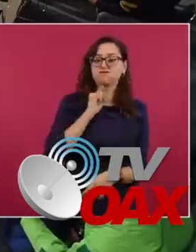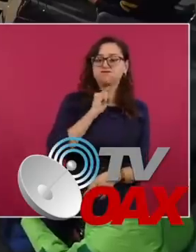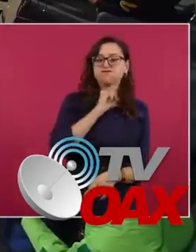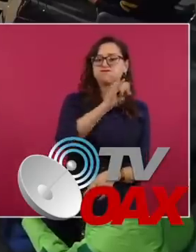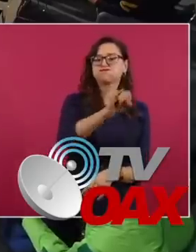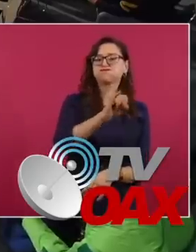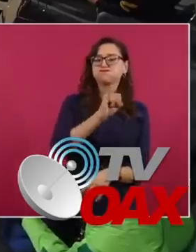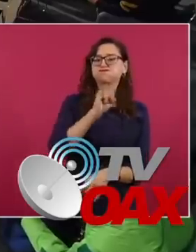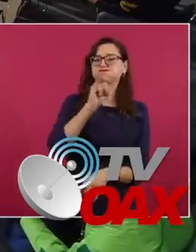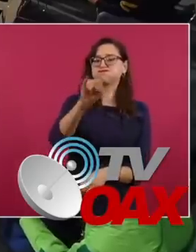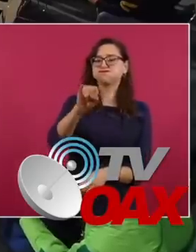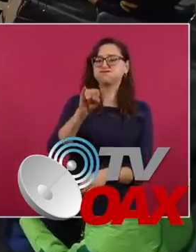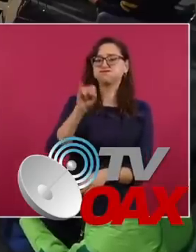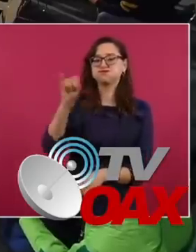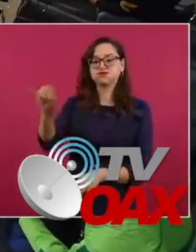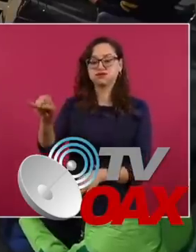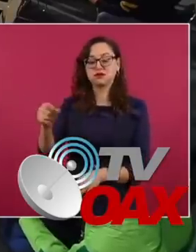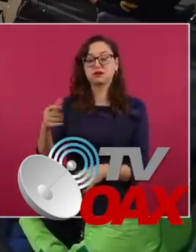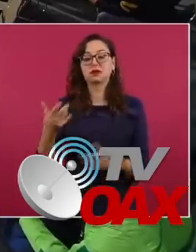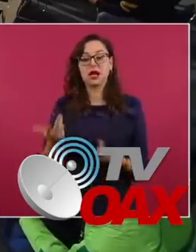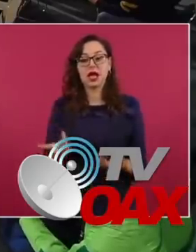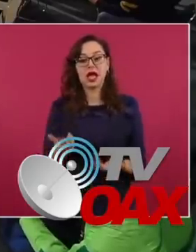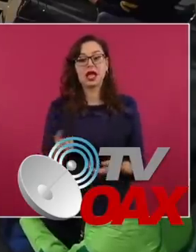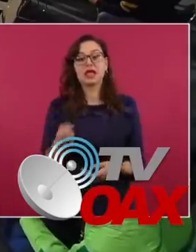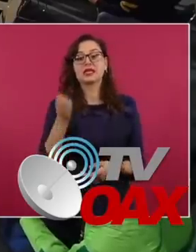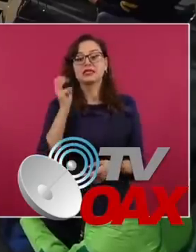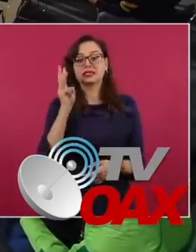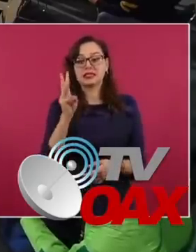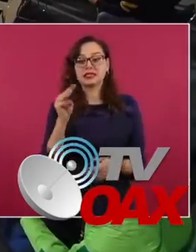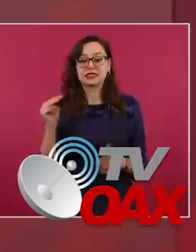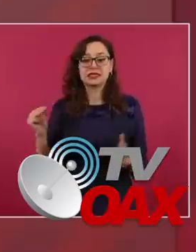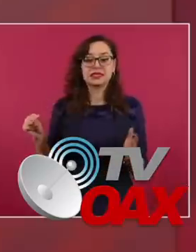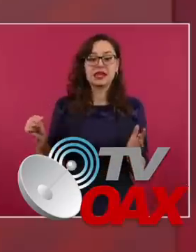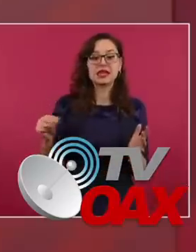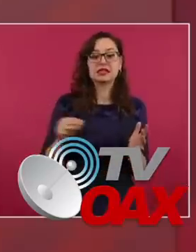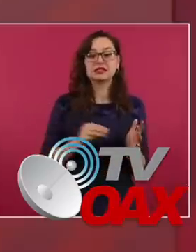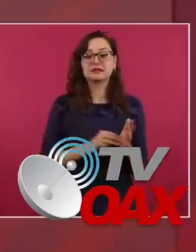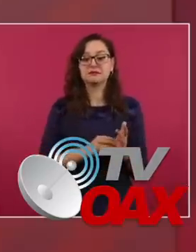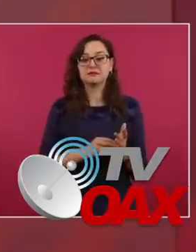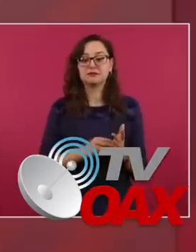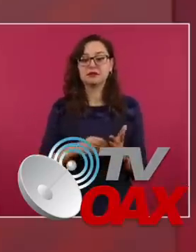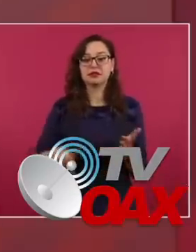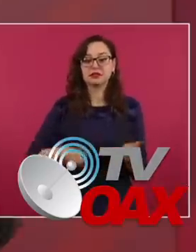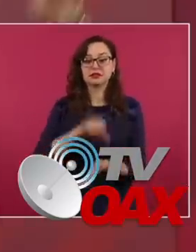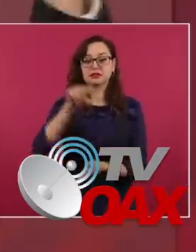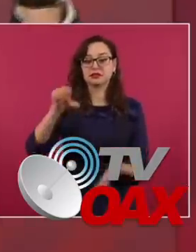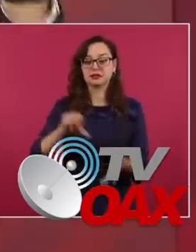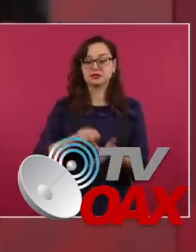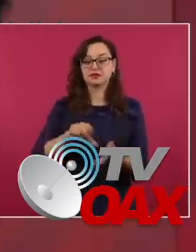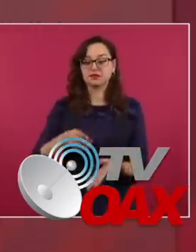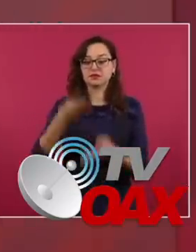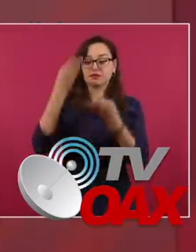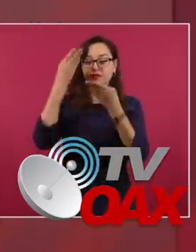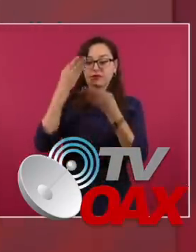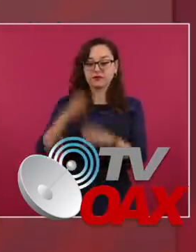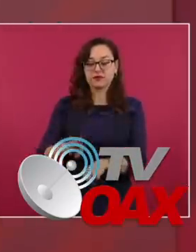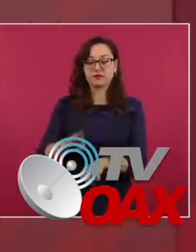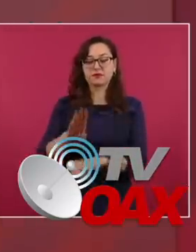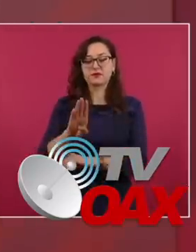a las 3000 sucursales del banco del bienestar y a las comunidades